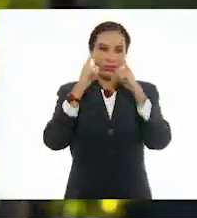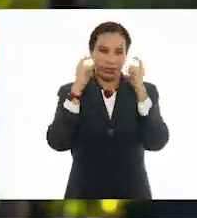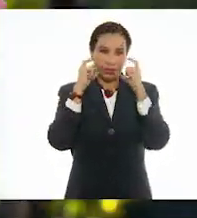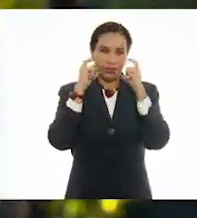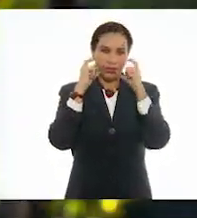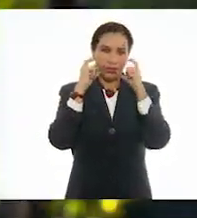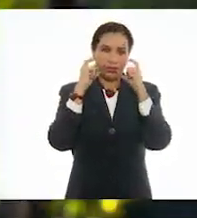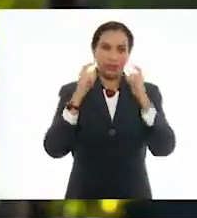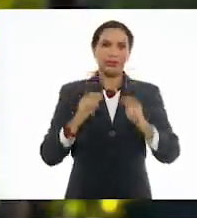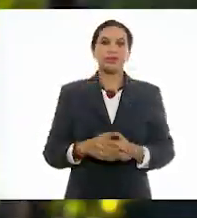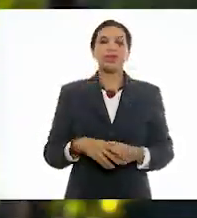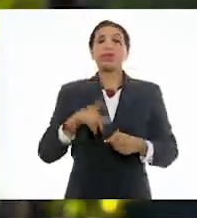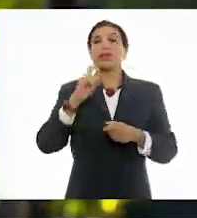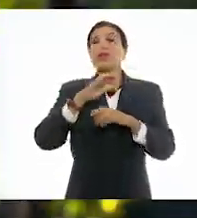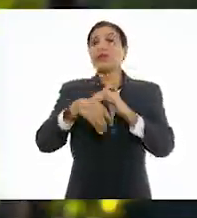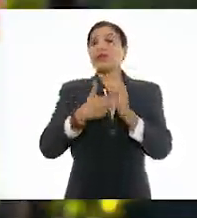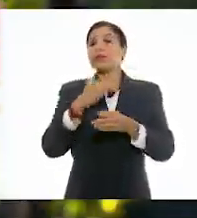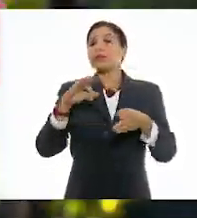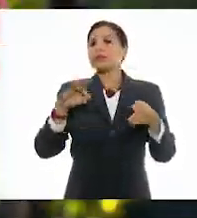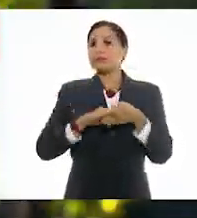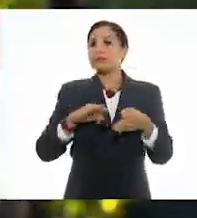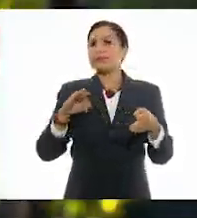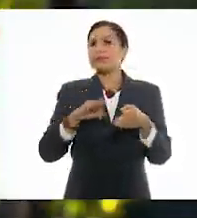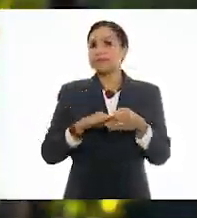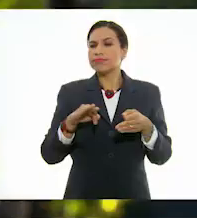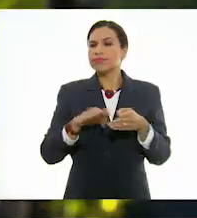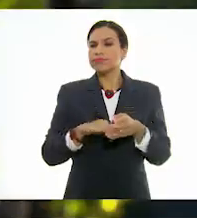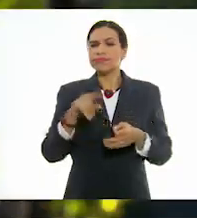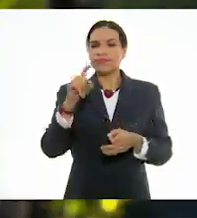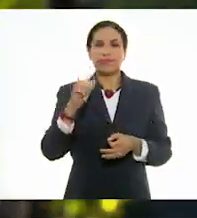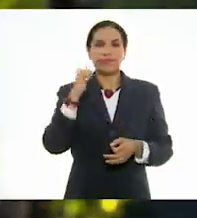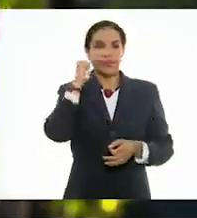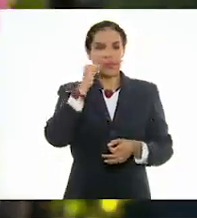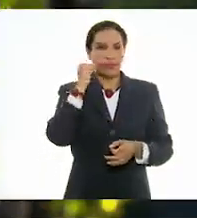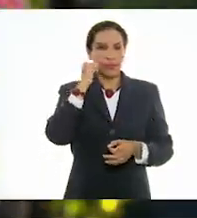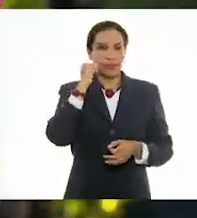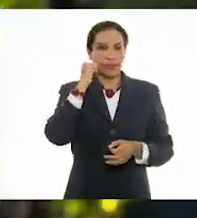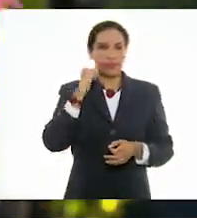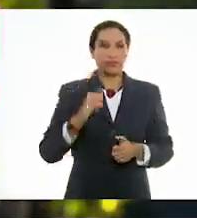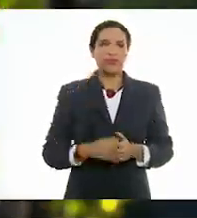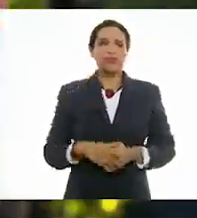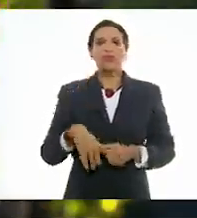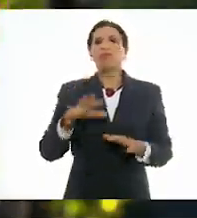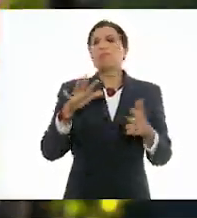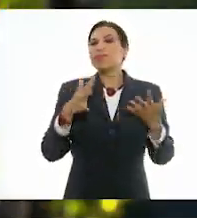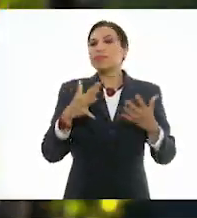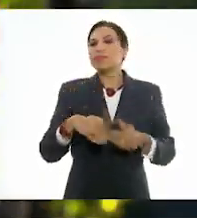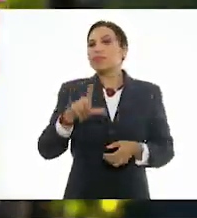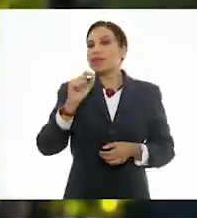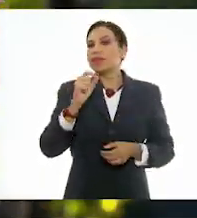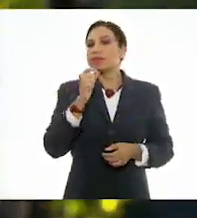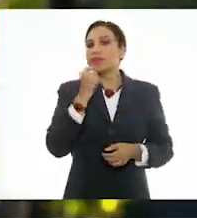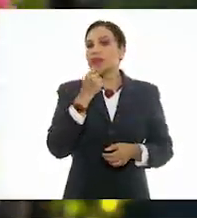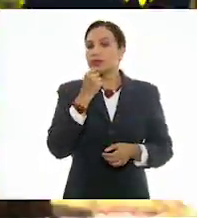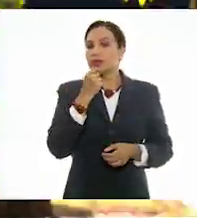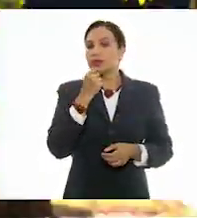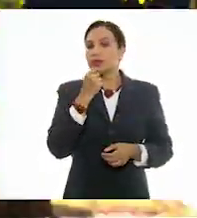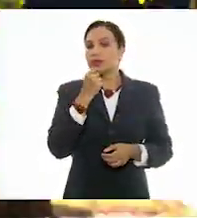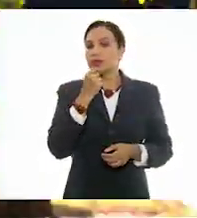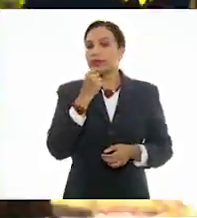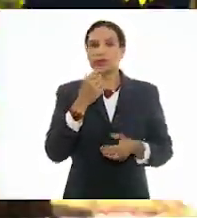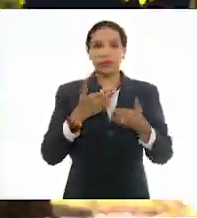cubrebocas. Lava tus manos frecuentemente con agua y con jabón por lo menos durante 20 segundos.